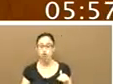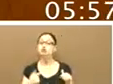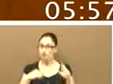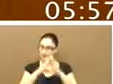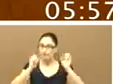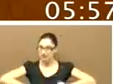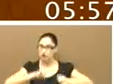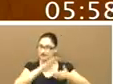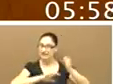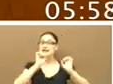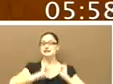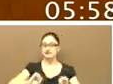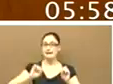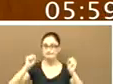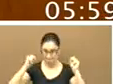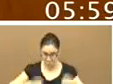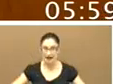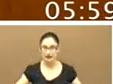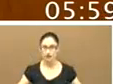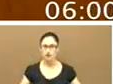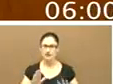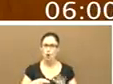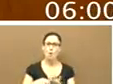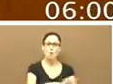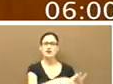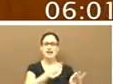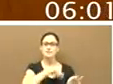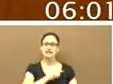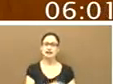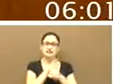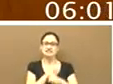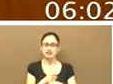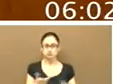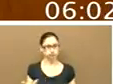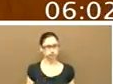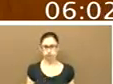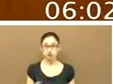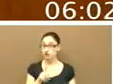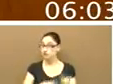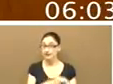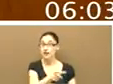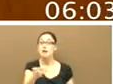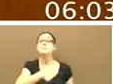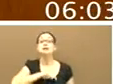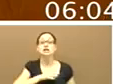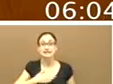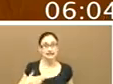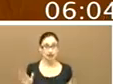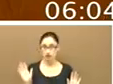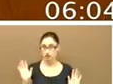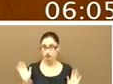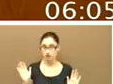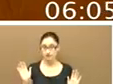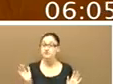conciso, contundente de mantener la Unidad de España, bueno, España es lo que los españoles querrán que sea. Y si alguna vez